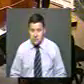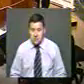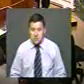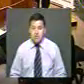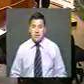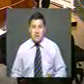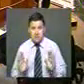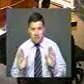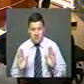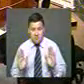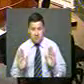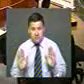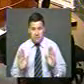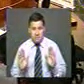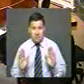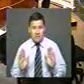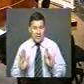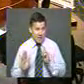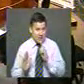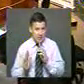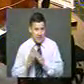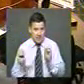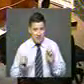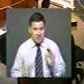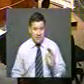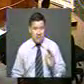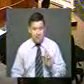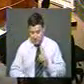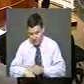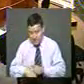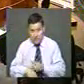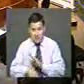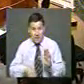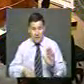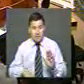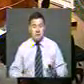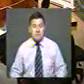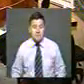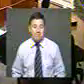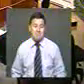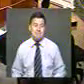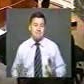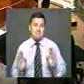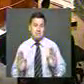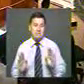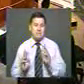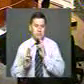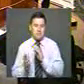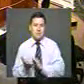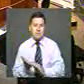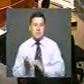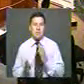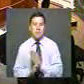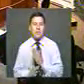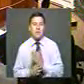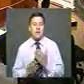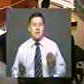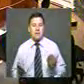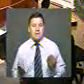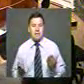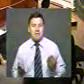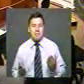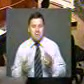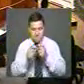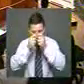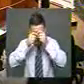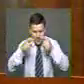Yo amenacé, y creo que como ya se me venció el término, quedaría por resolver el problema del